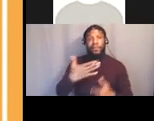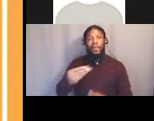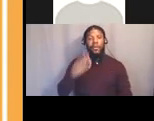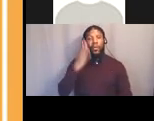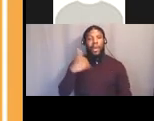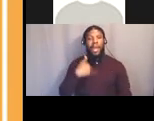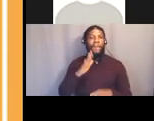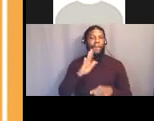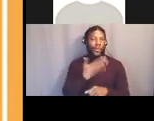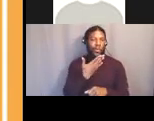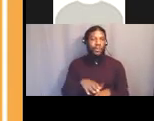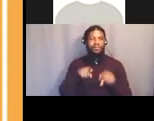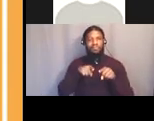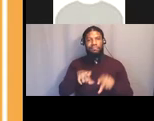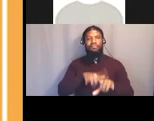chat and we'll address them.